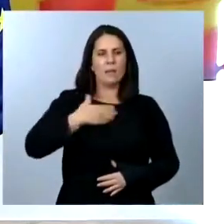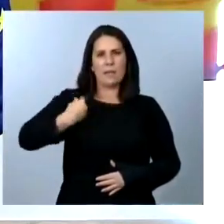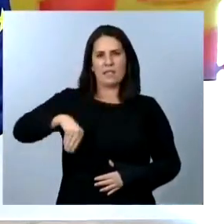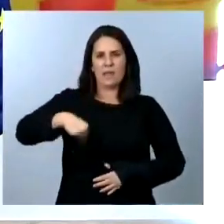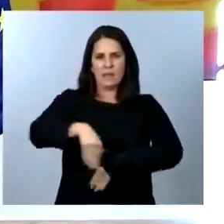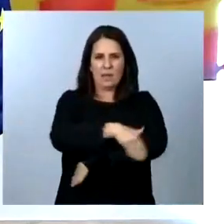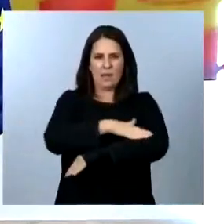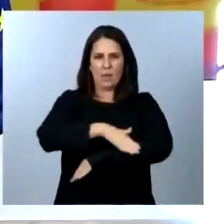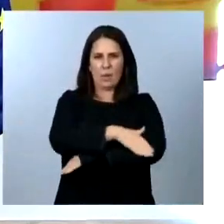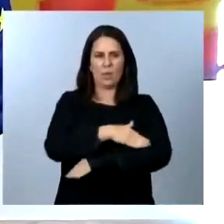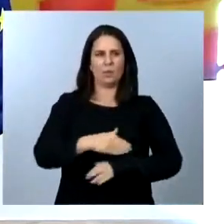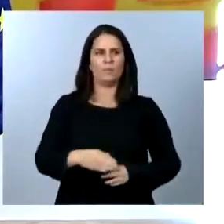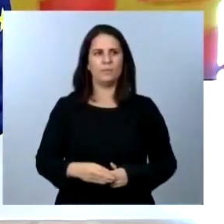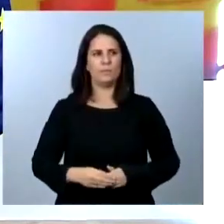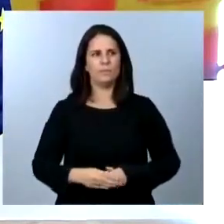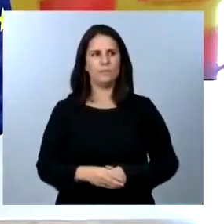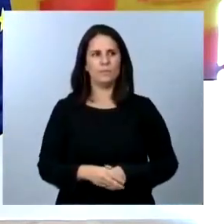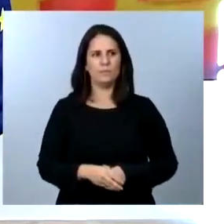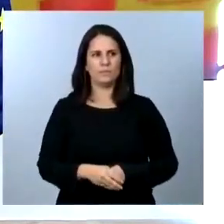Gobierno.